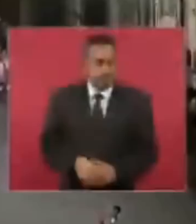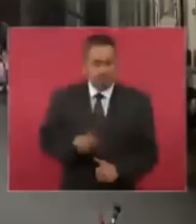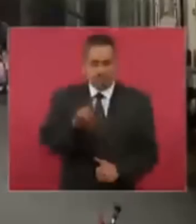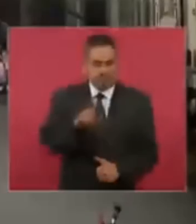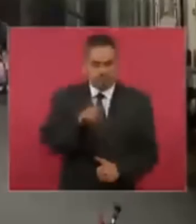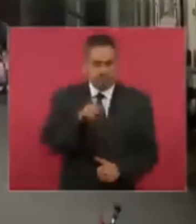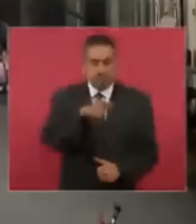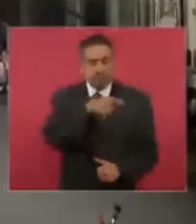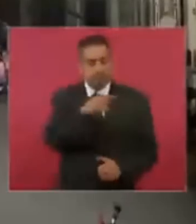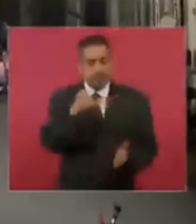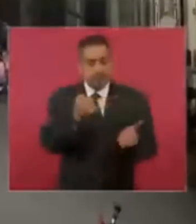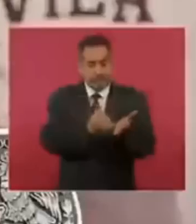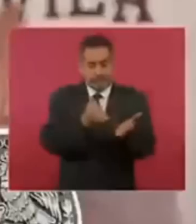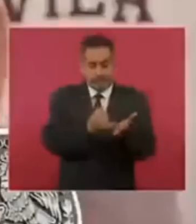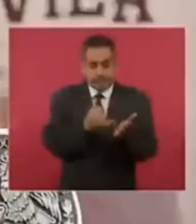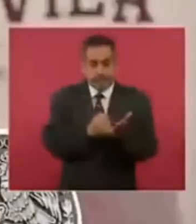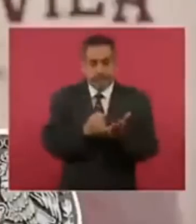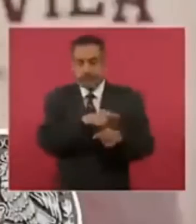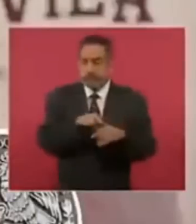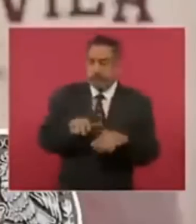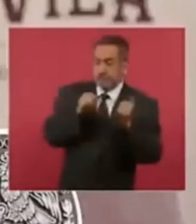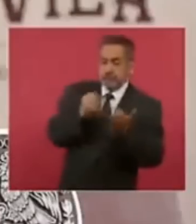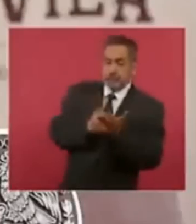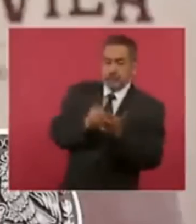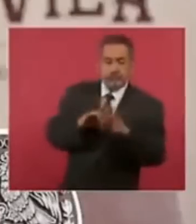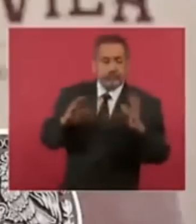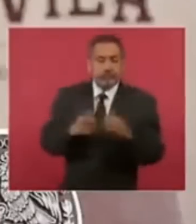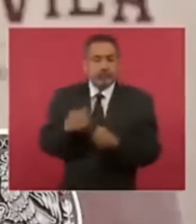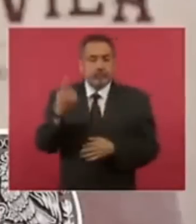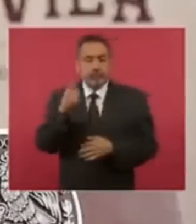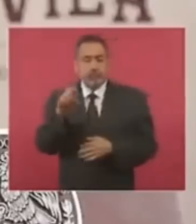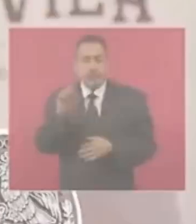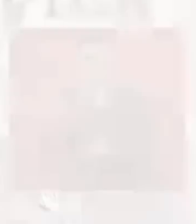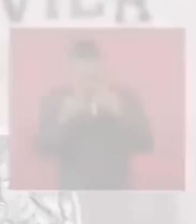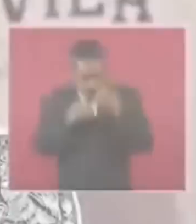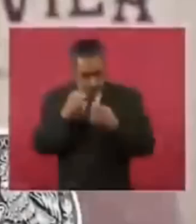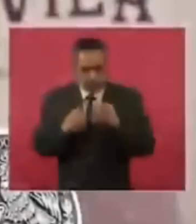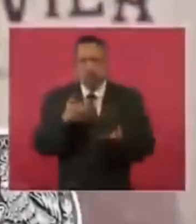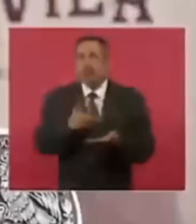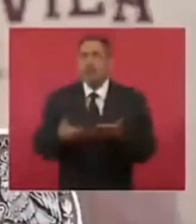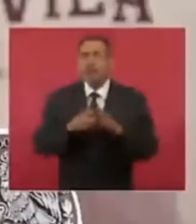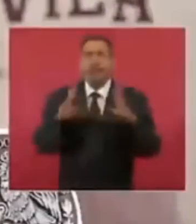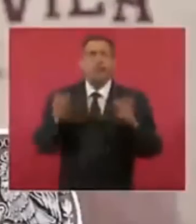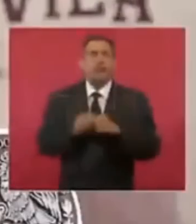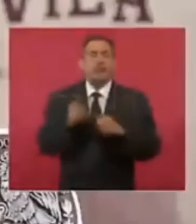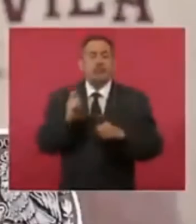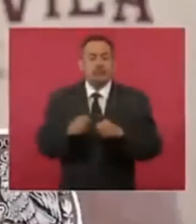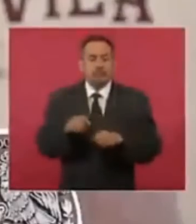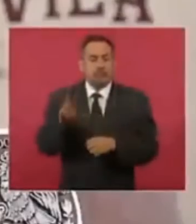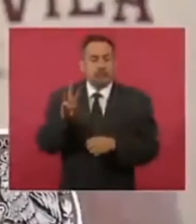El monto de los impuestos omitidos fueron 163 millones de pesos. Son más